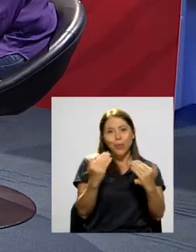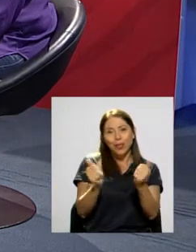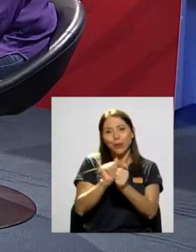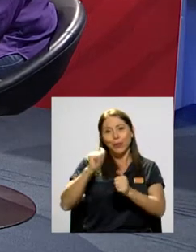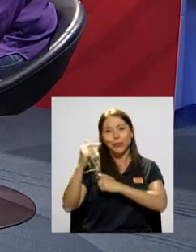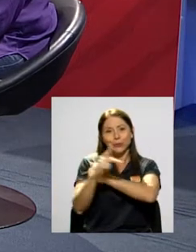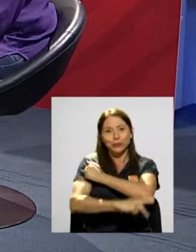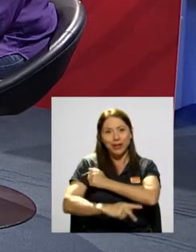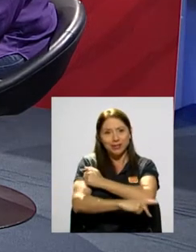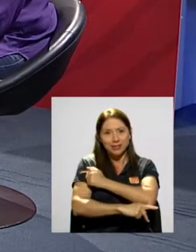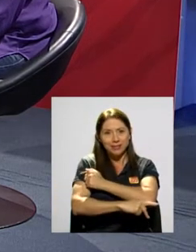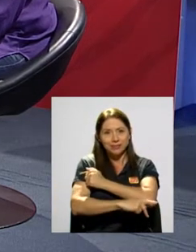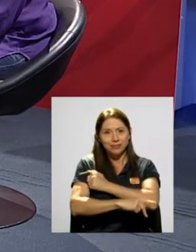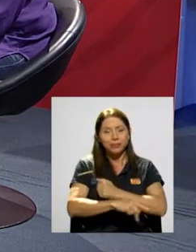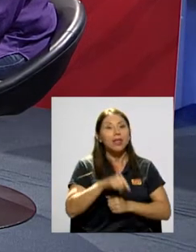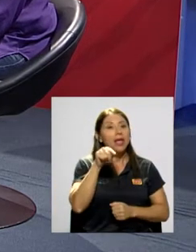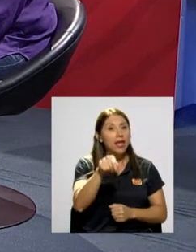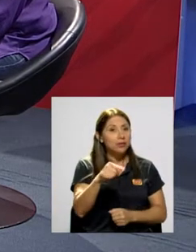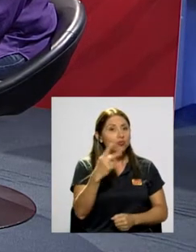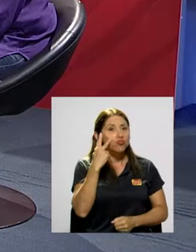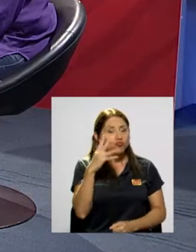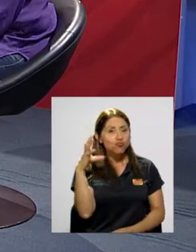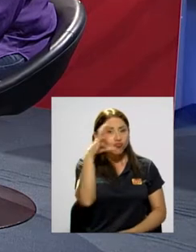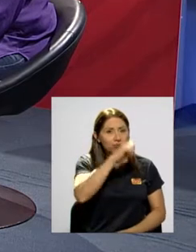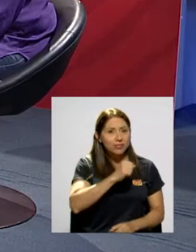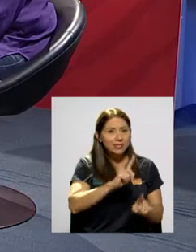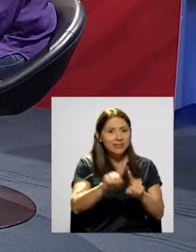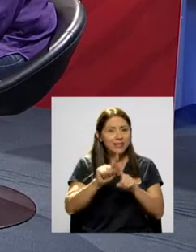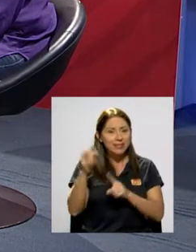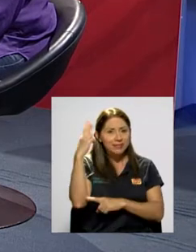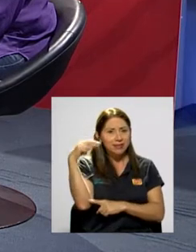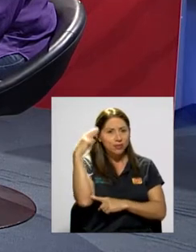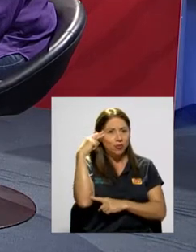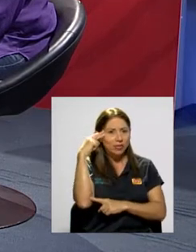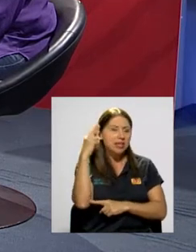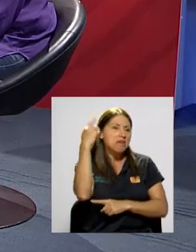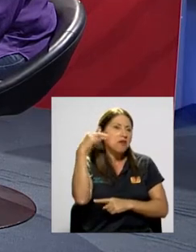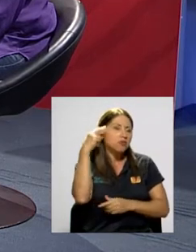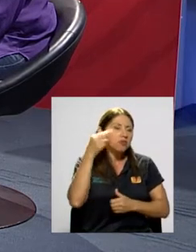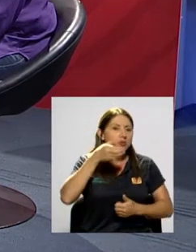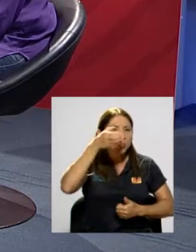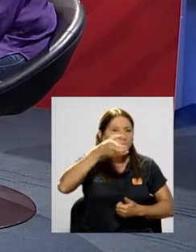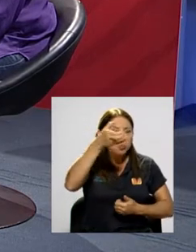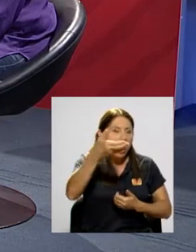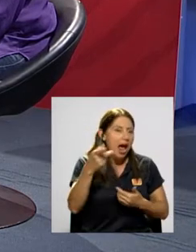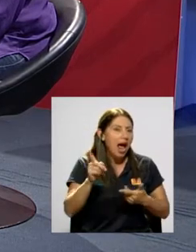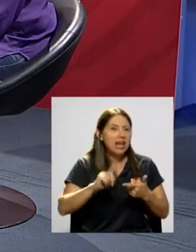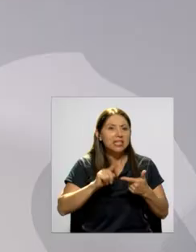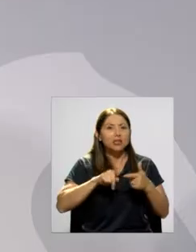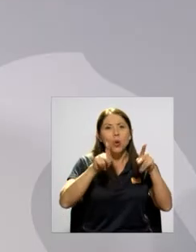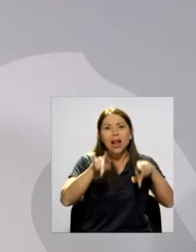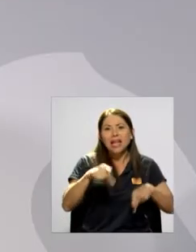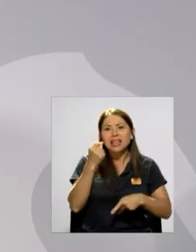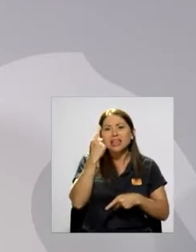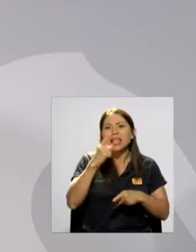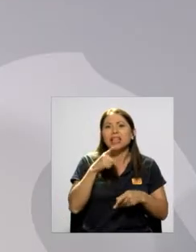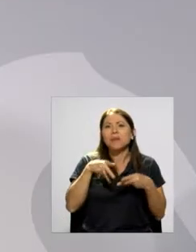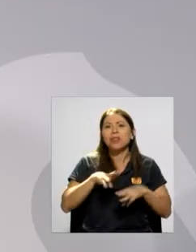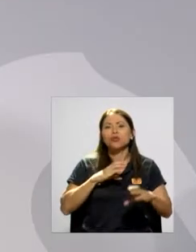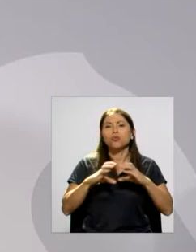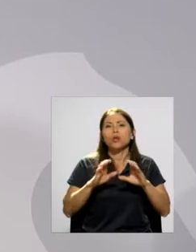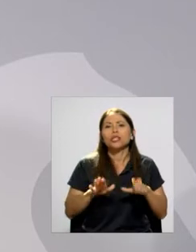por diferentes razones. Hay razones de índole cultural o de cómo la gente entiende los medios.